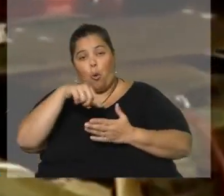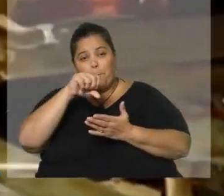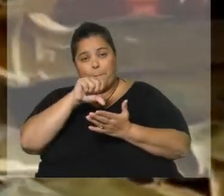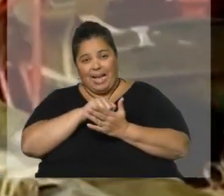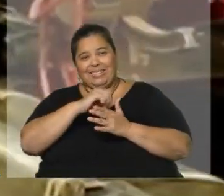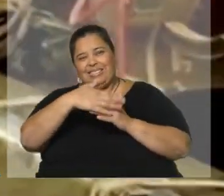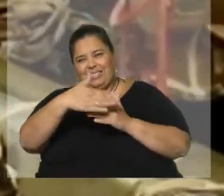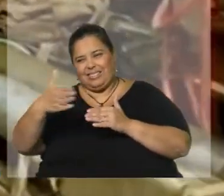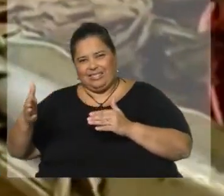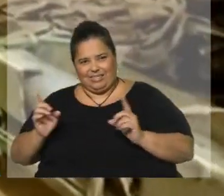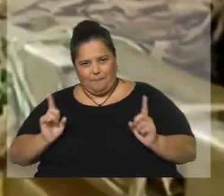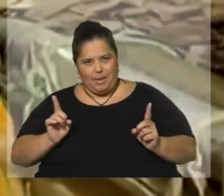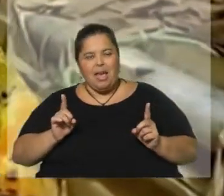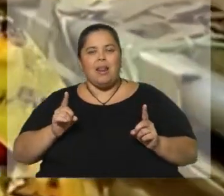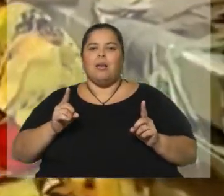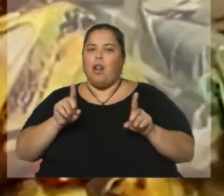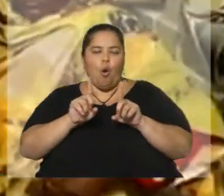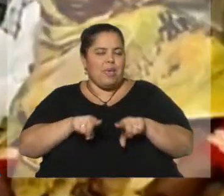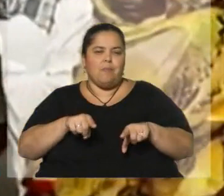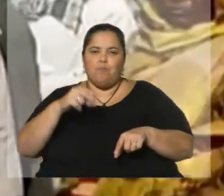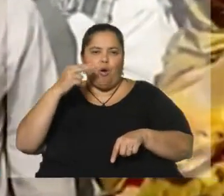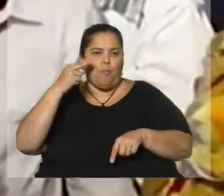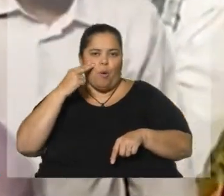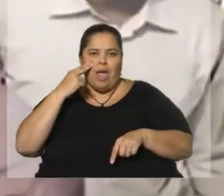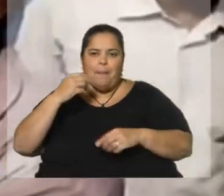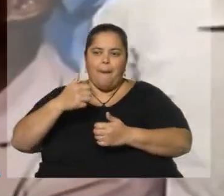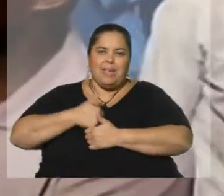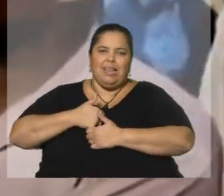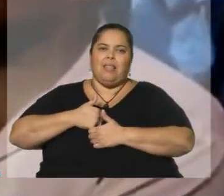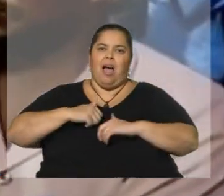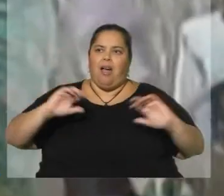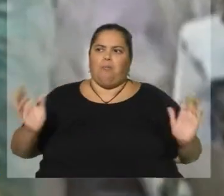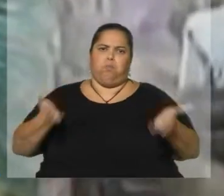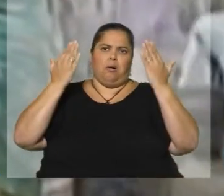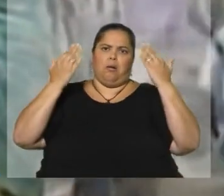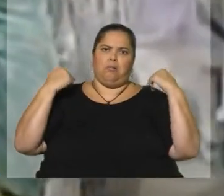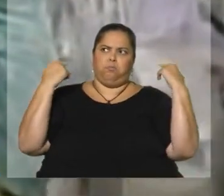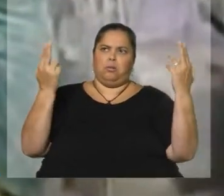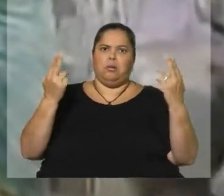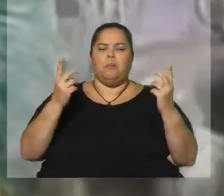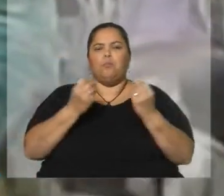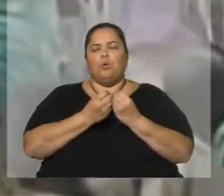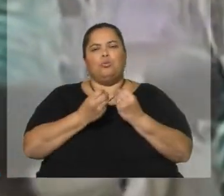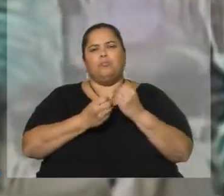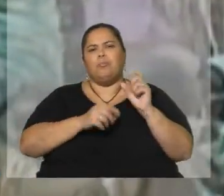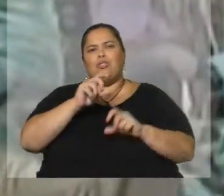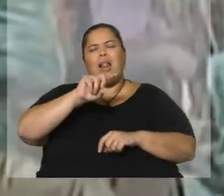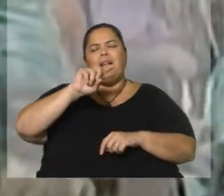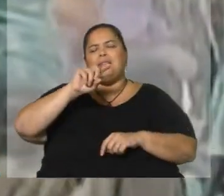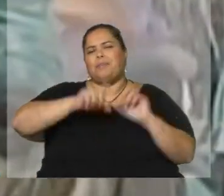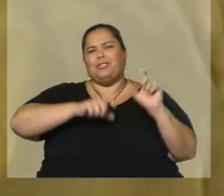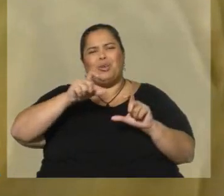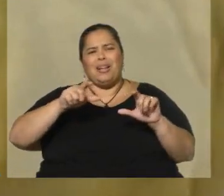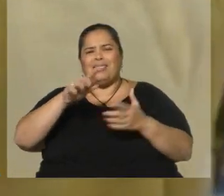Guinea, también vivieron levantamientos militares. Según Naciones Unidas, más de 1/3 de la población vive en inseguridad alimentaria grave.